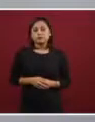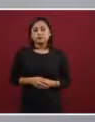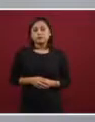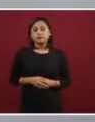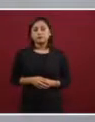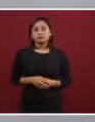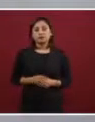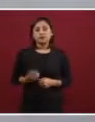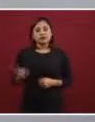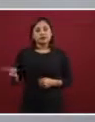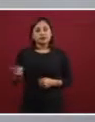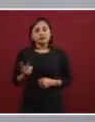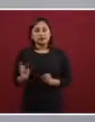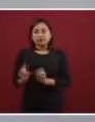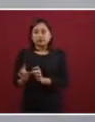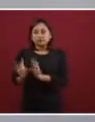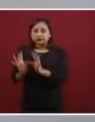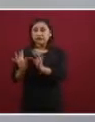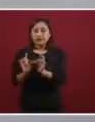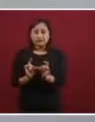Brota de nuevo, ¿no?